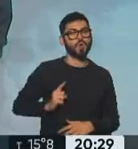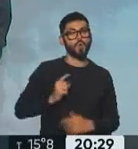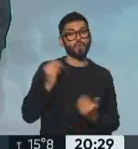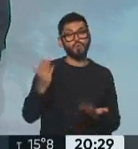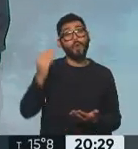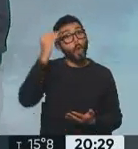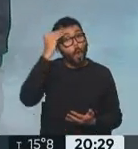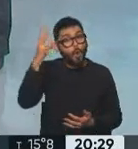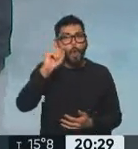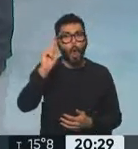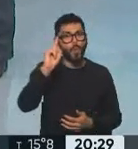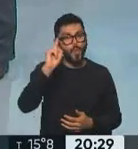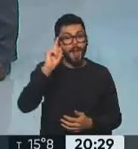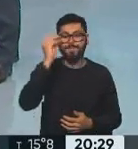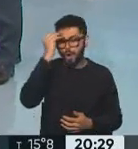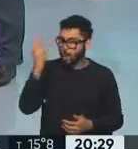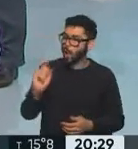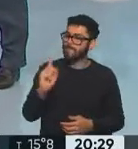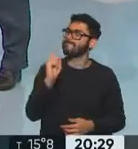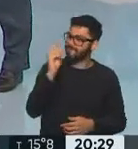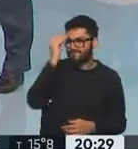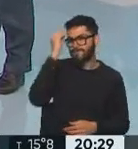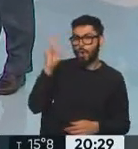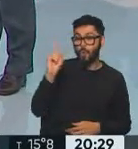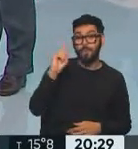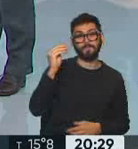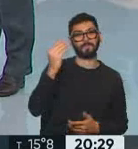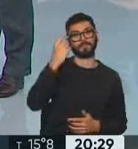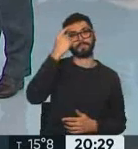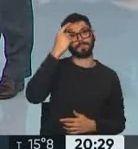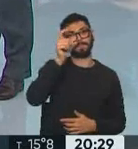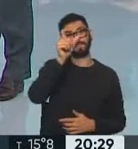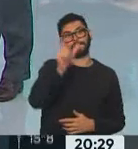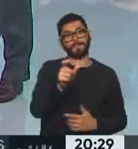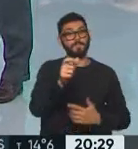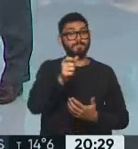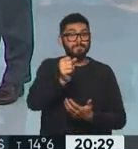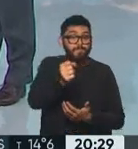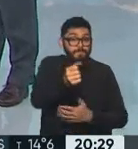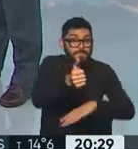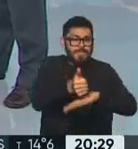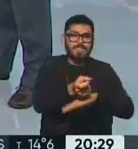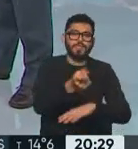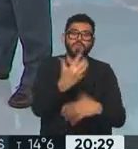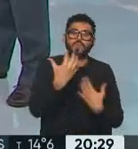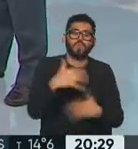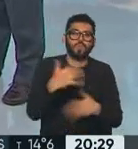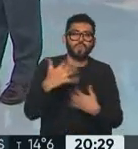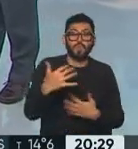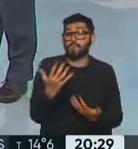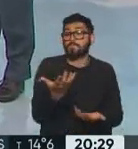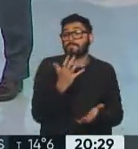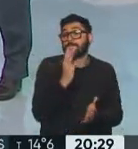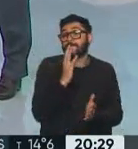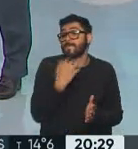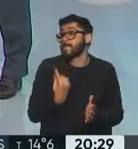olvidar, y no olvidar. No olvidar, Horacio, ¿no? Porque cómo no empatizar con el testimonio de quienes estuvieron allí, porque esos somos y es parte